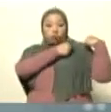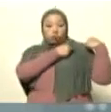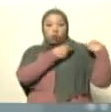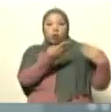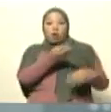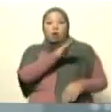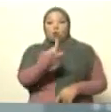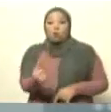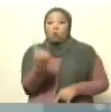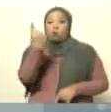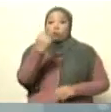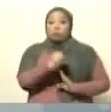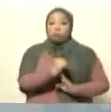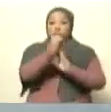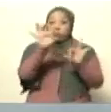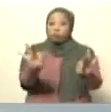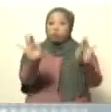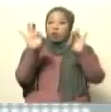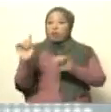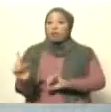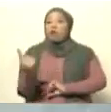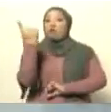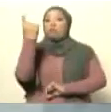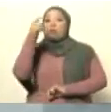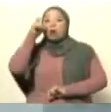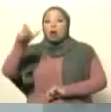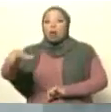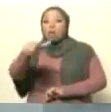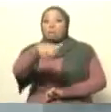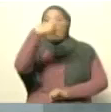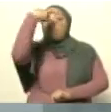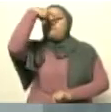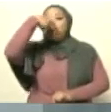inglesa, Estados Apure, Barinas, por allá,